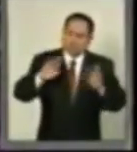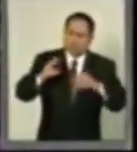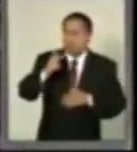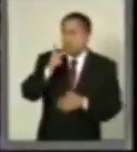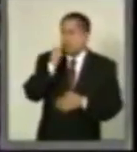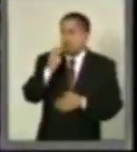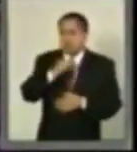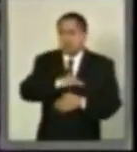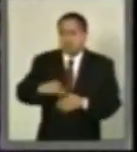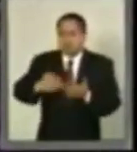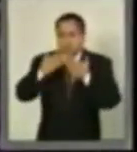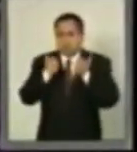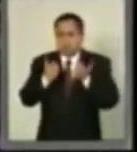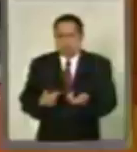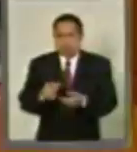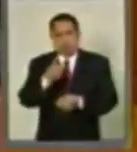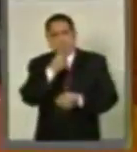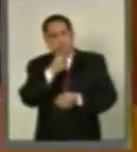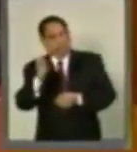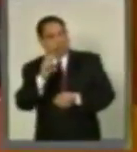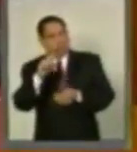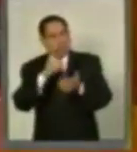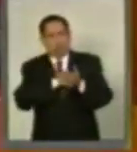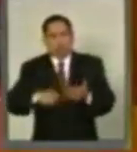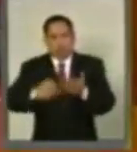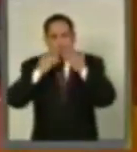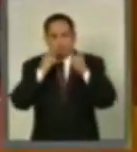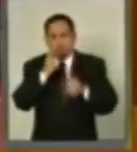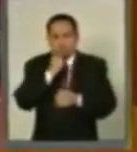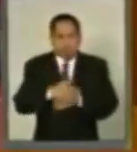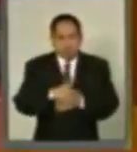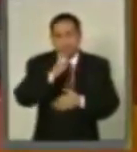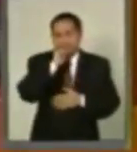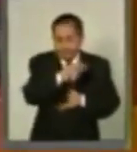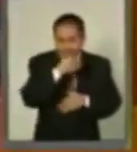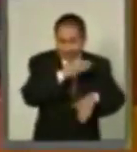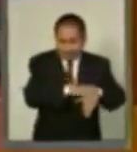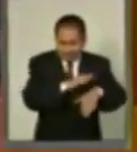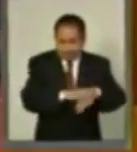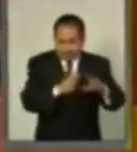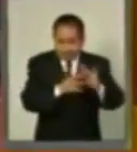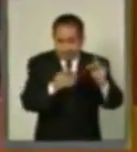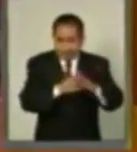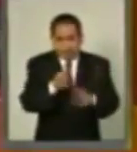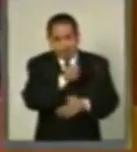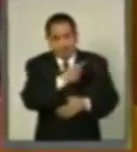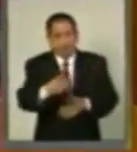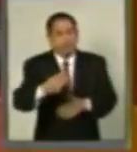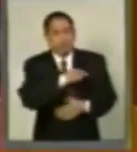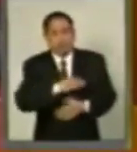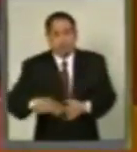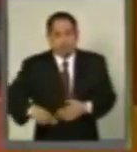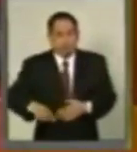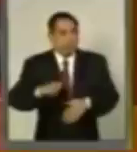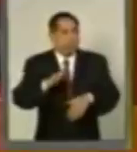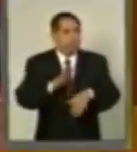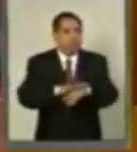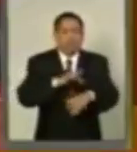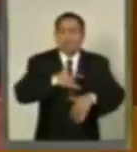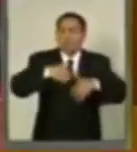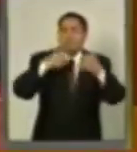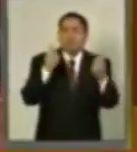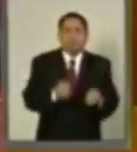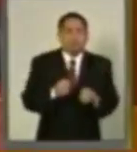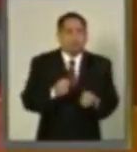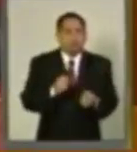hay, que 200 municipios no tienen. Aunque también hay que señalar que los municipios más seguros de este